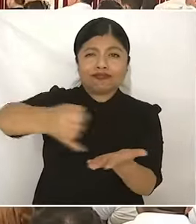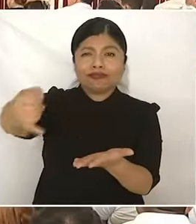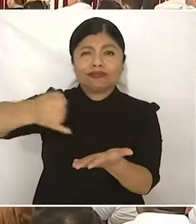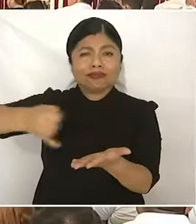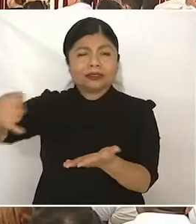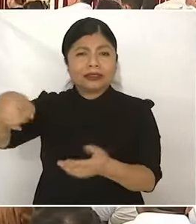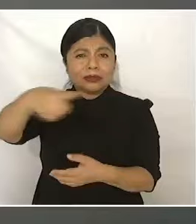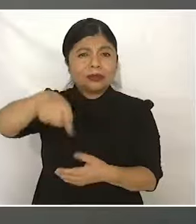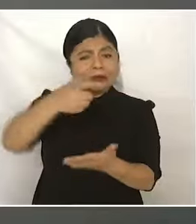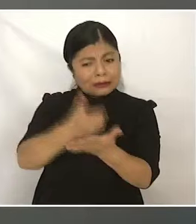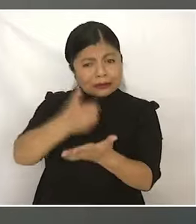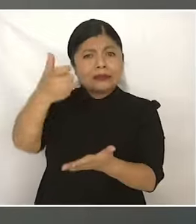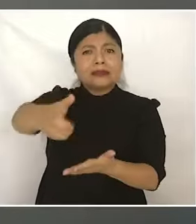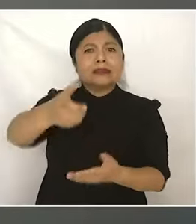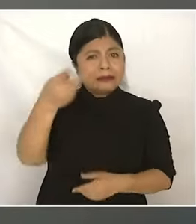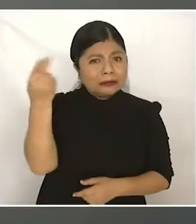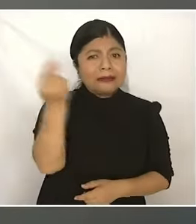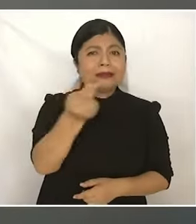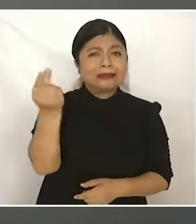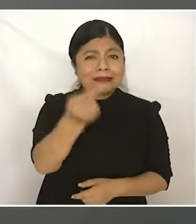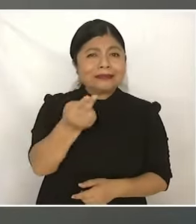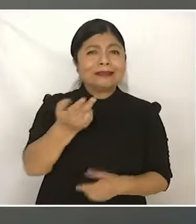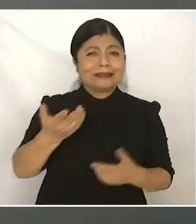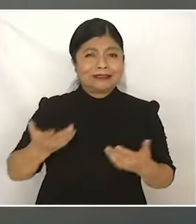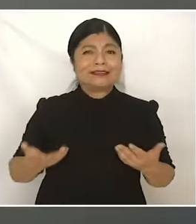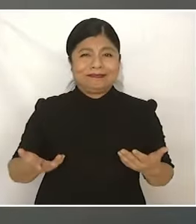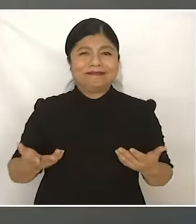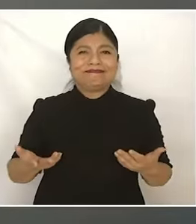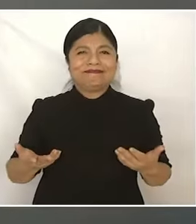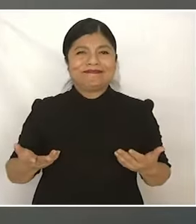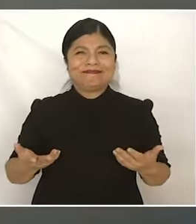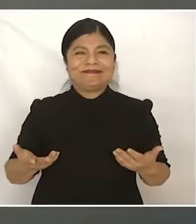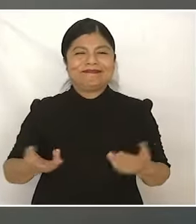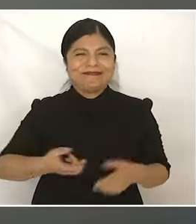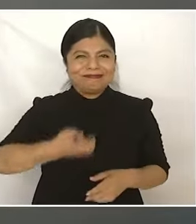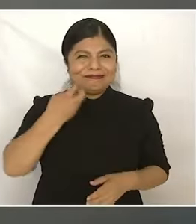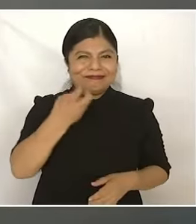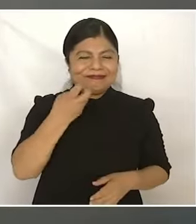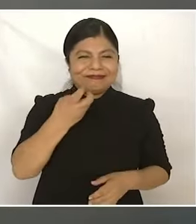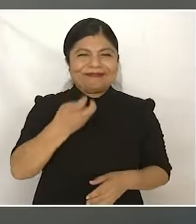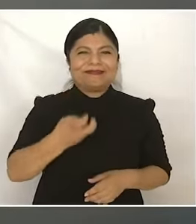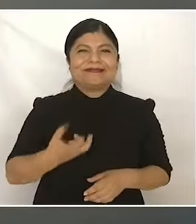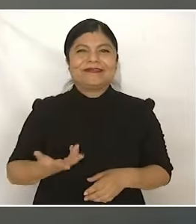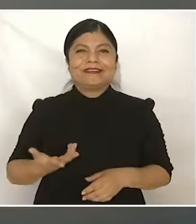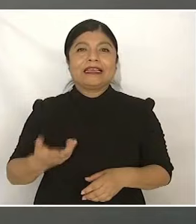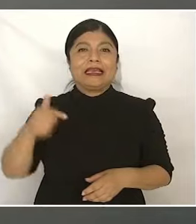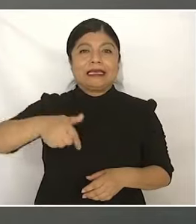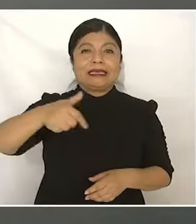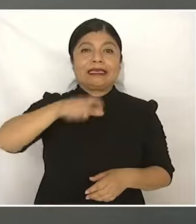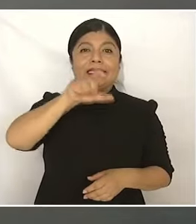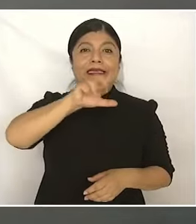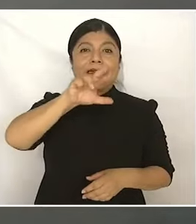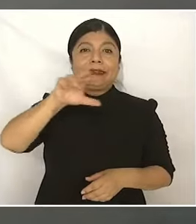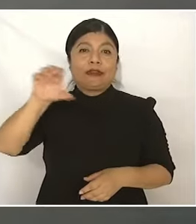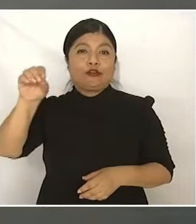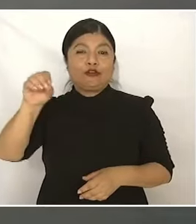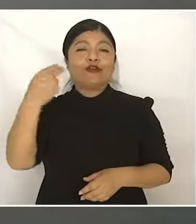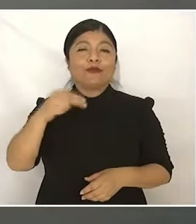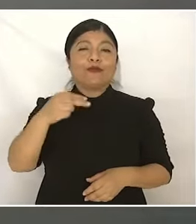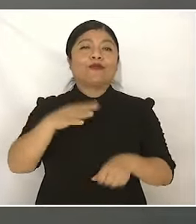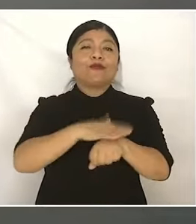Andrés Quintana Roo. Por eso se llama este estado Quintana Roo.